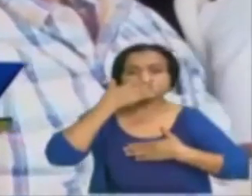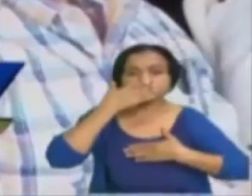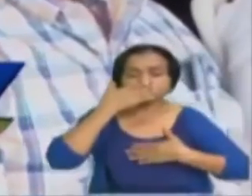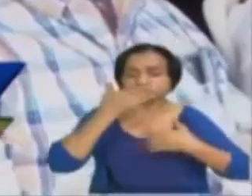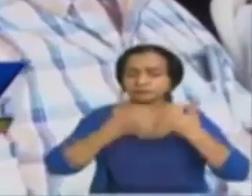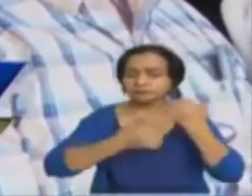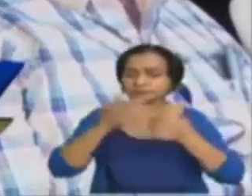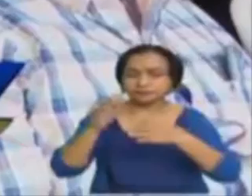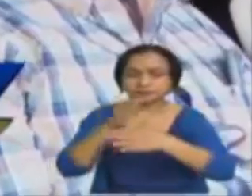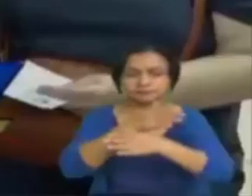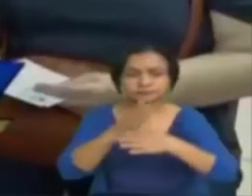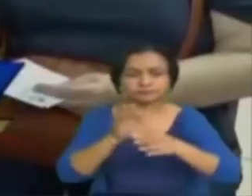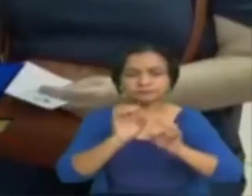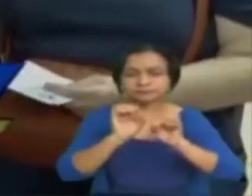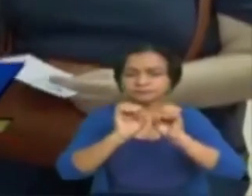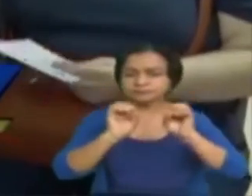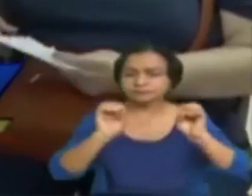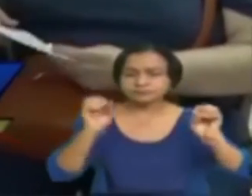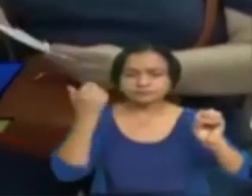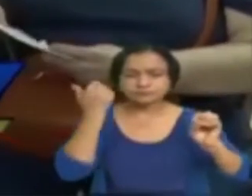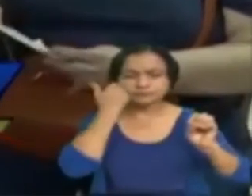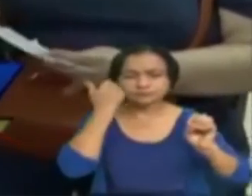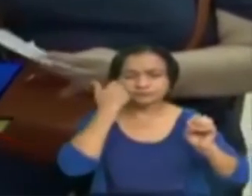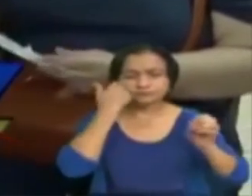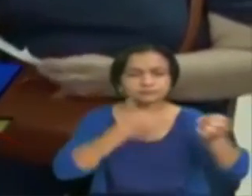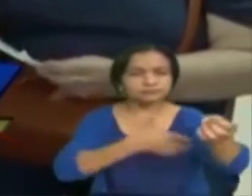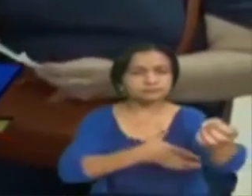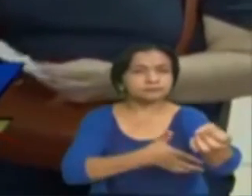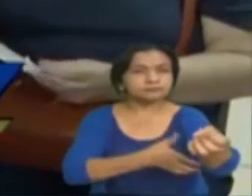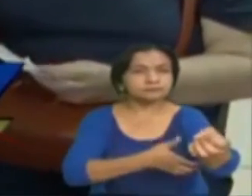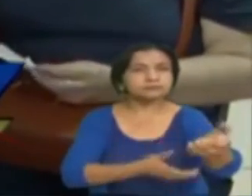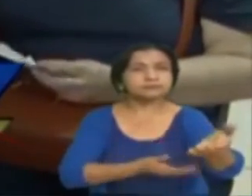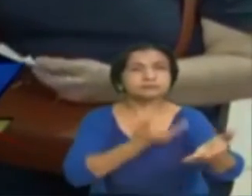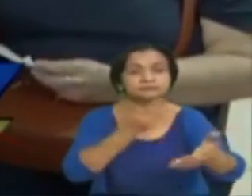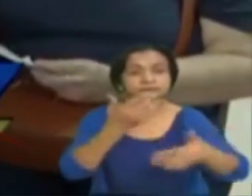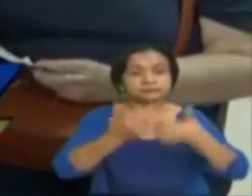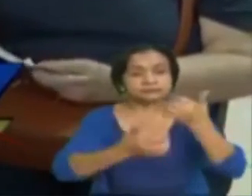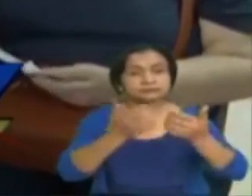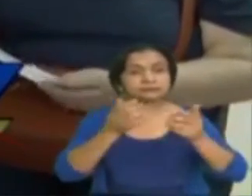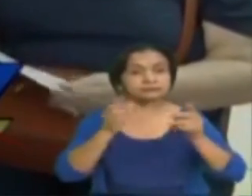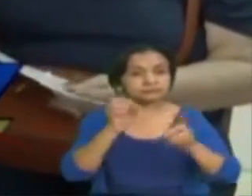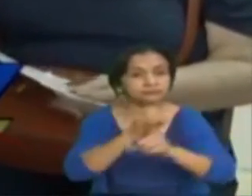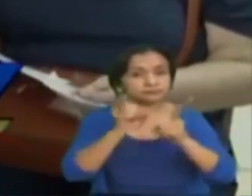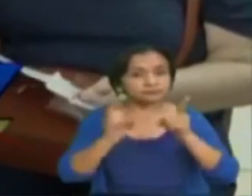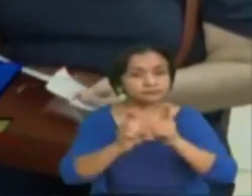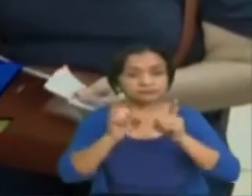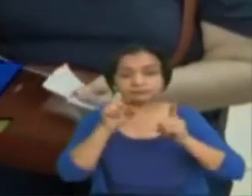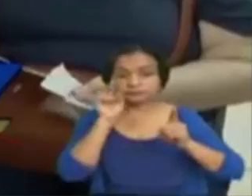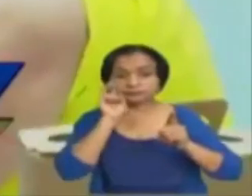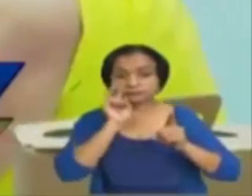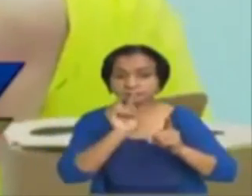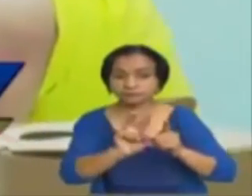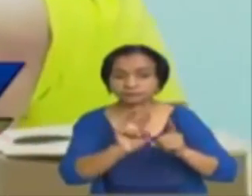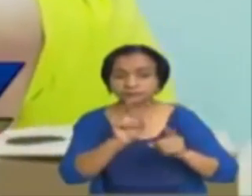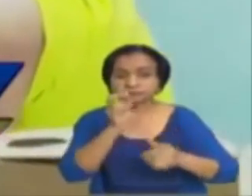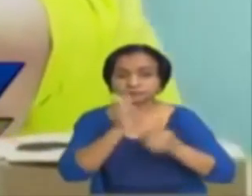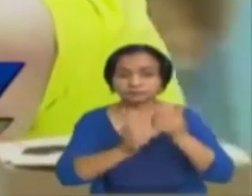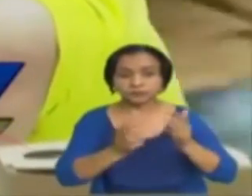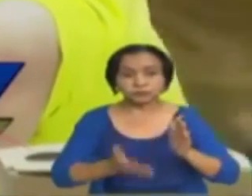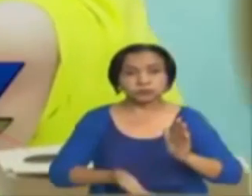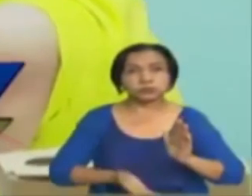vacuna contra el COVID-19 en los departamentos de Masaya y Managua este miércoles. Mañana estamos vacunando en el